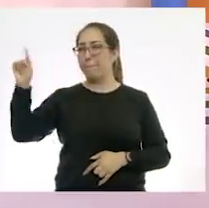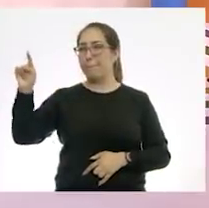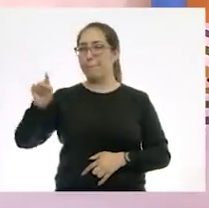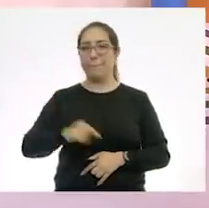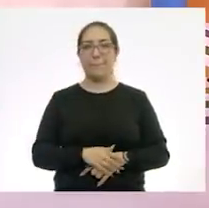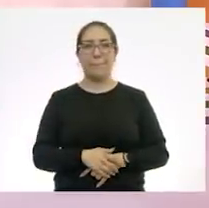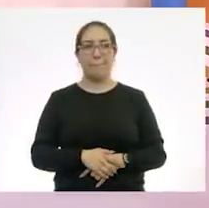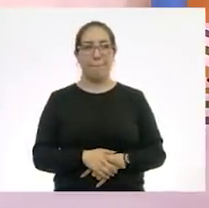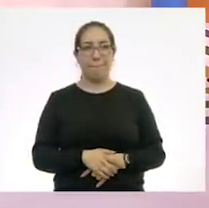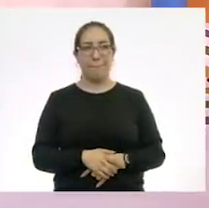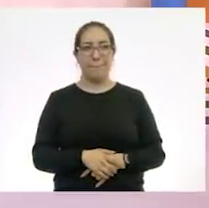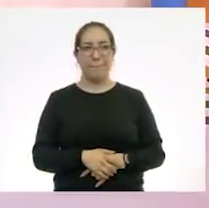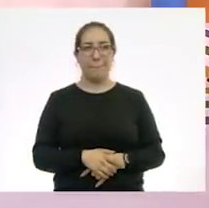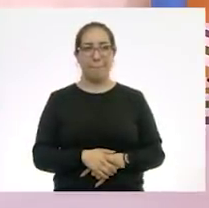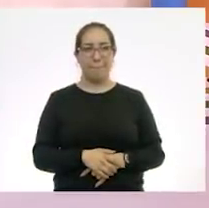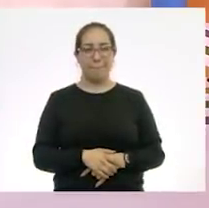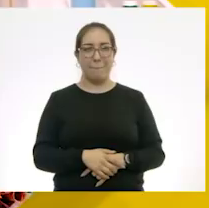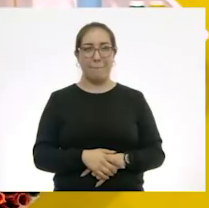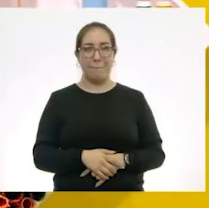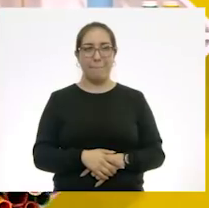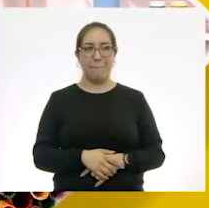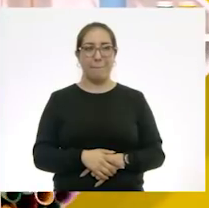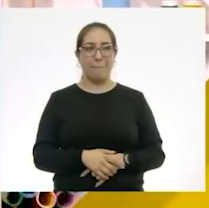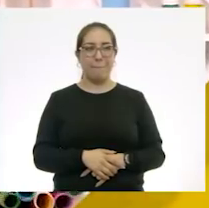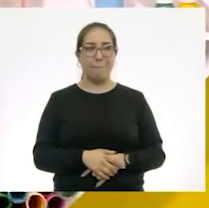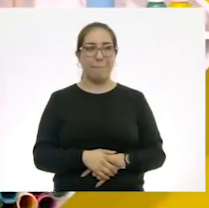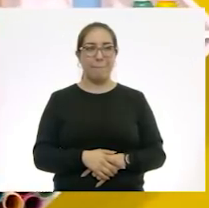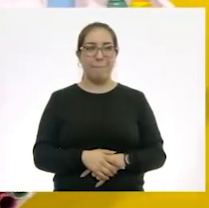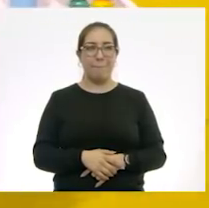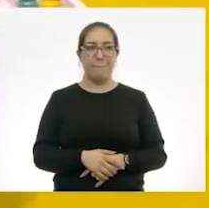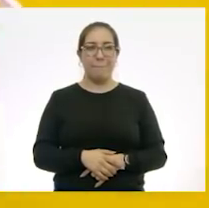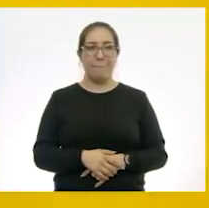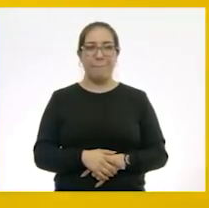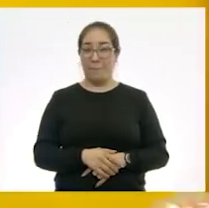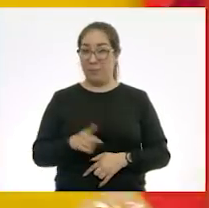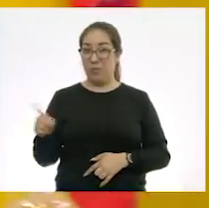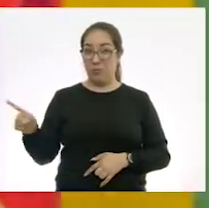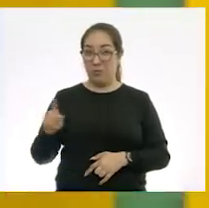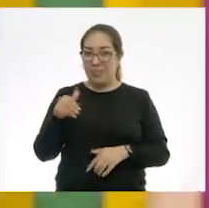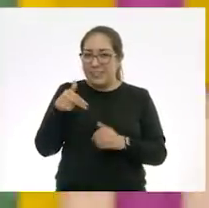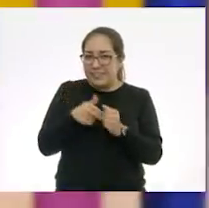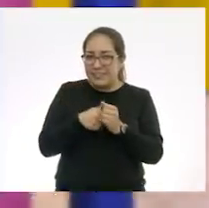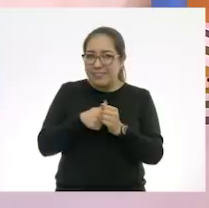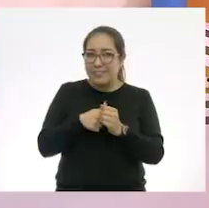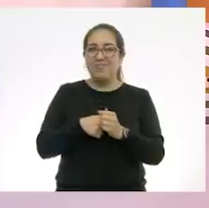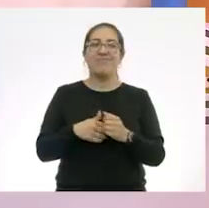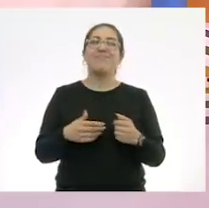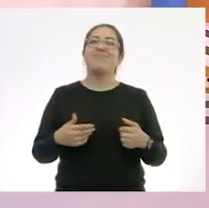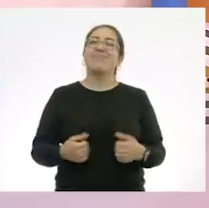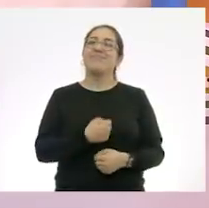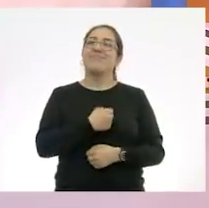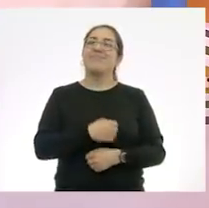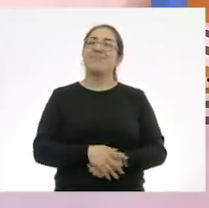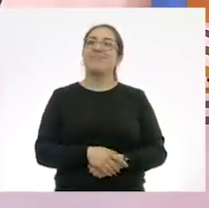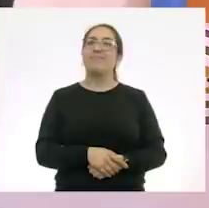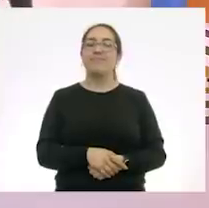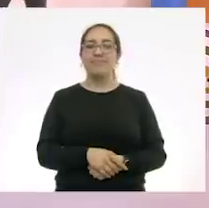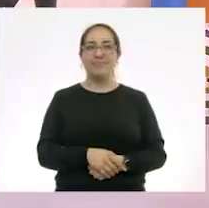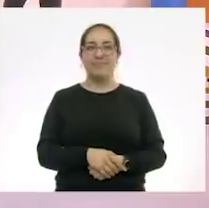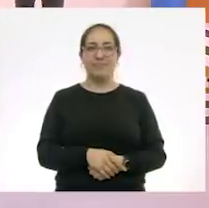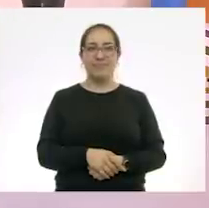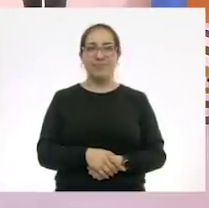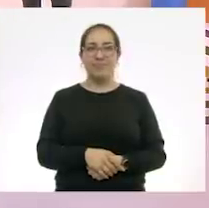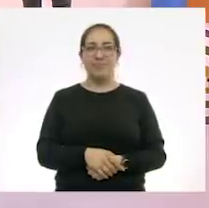triángulo. ¡Ah, claro! ¡Ah, mira! ¿Tú las escondiste? Sí. Muy bien, muy buen escondite.